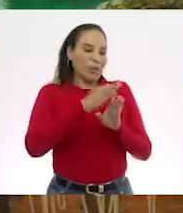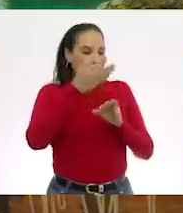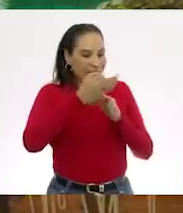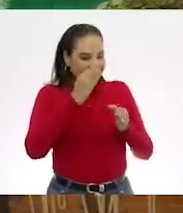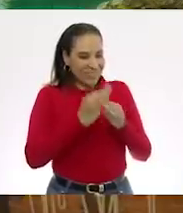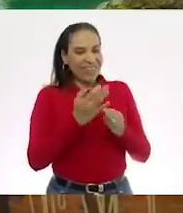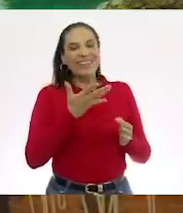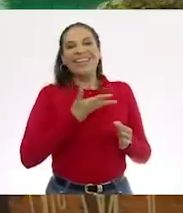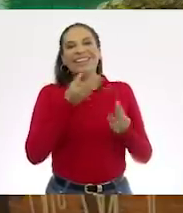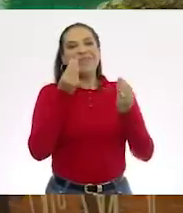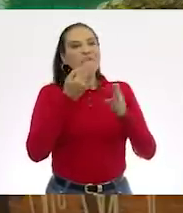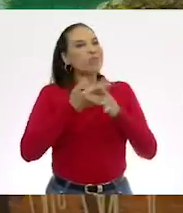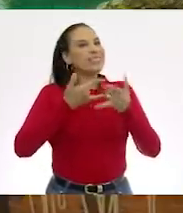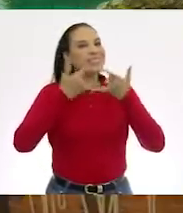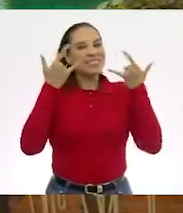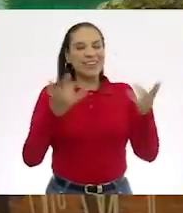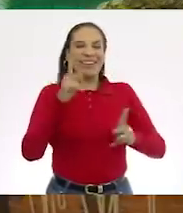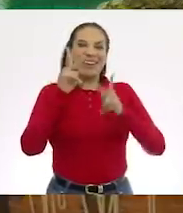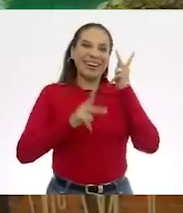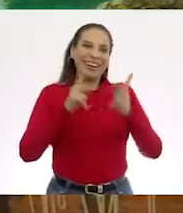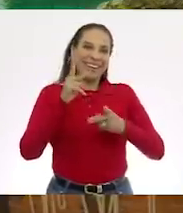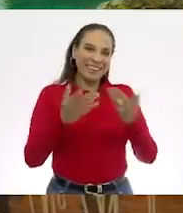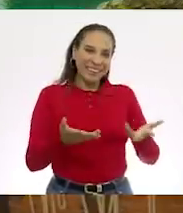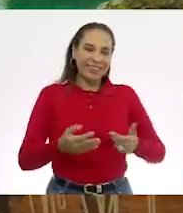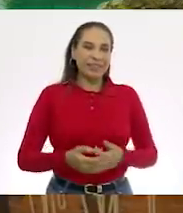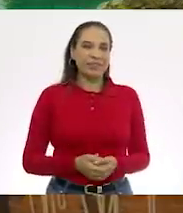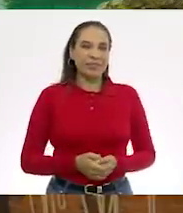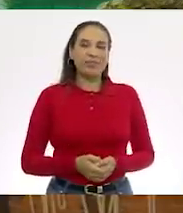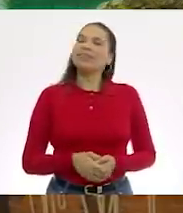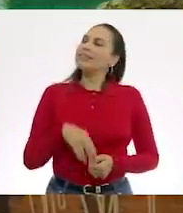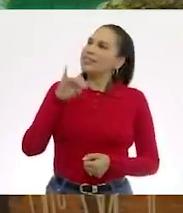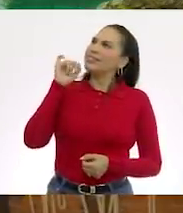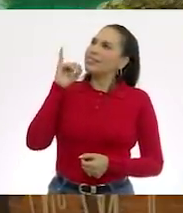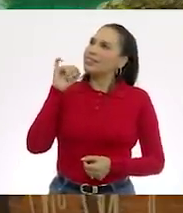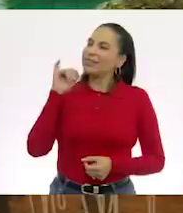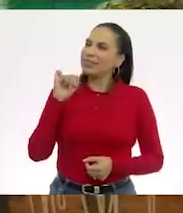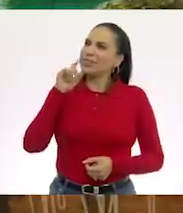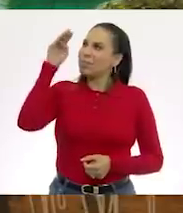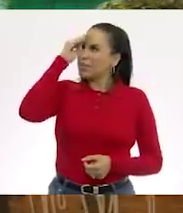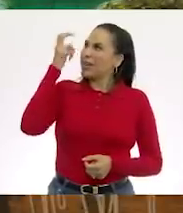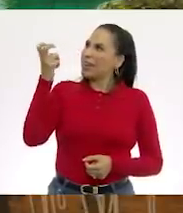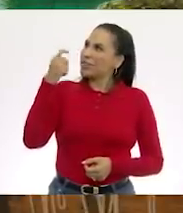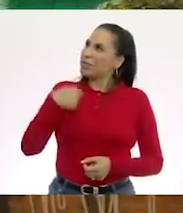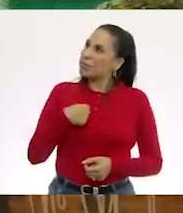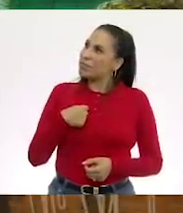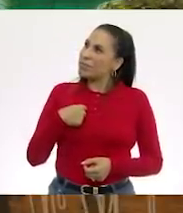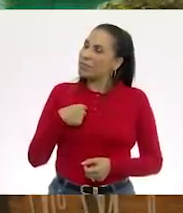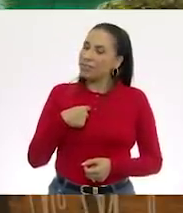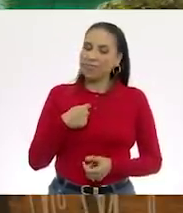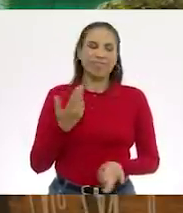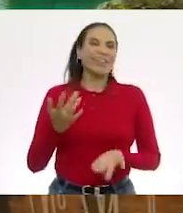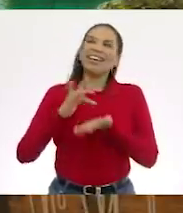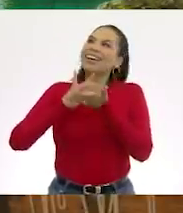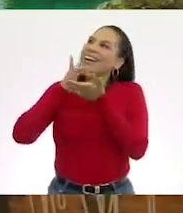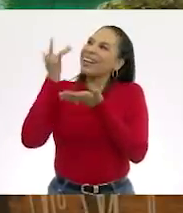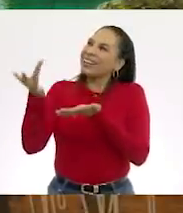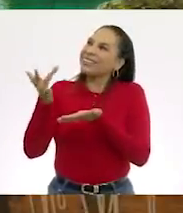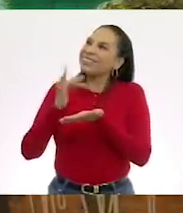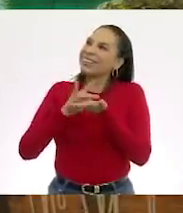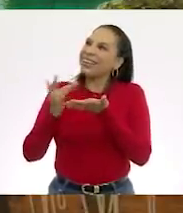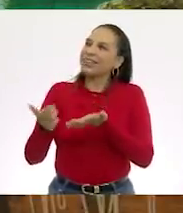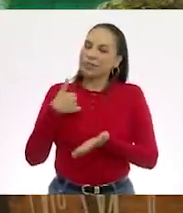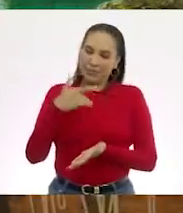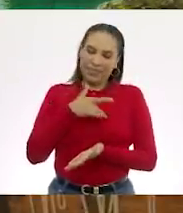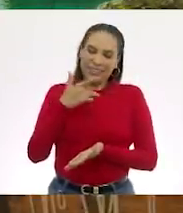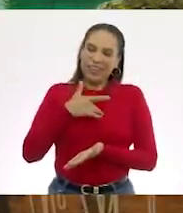tienes muy buenas historias que contar. ¿Sí? ¿Piensas eso de mí? Gracias. Ya